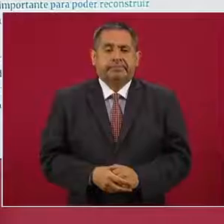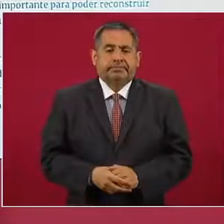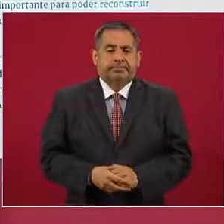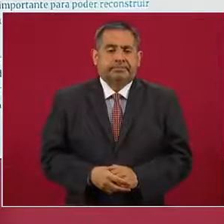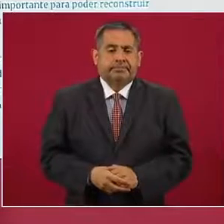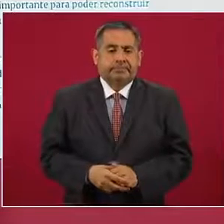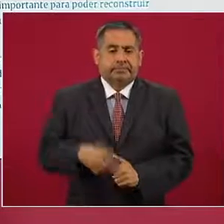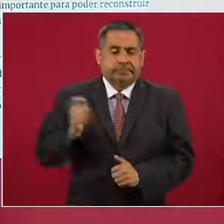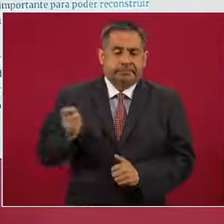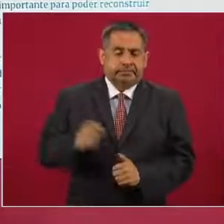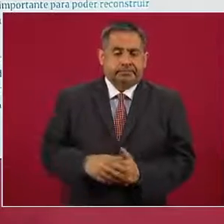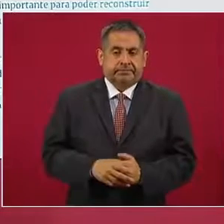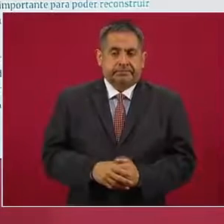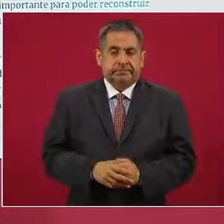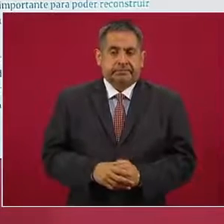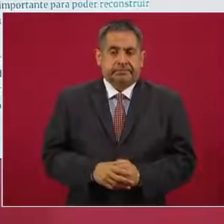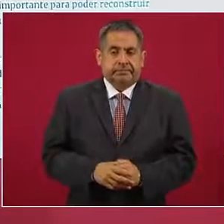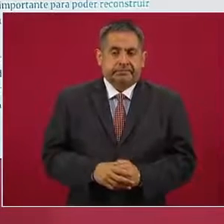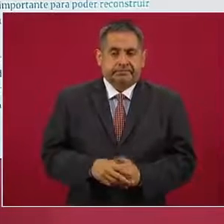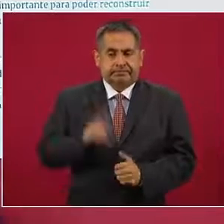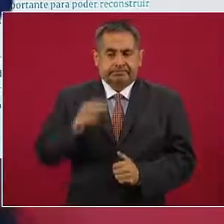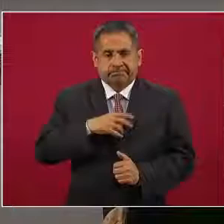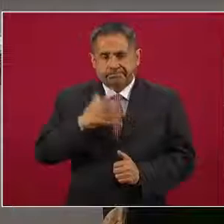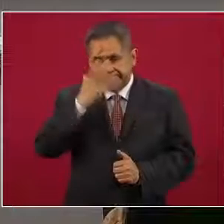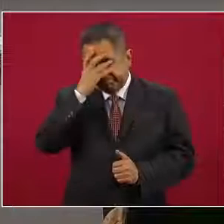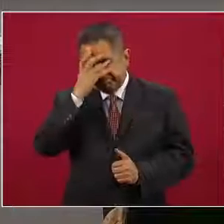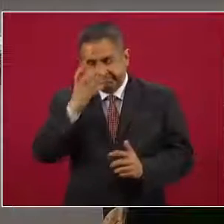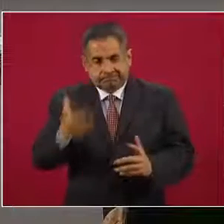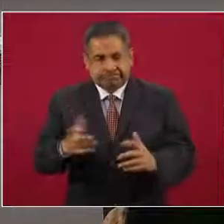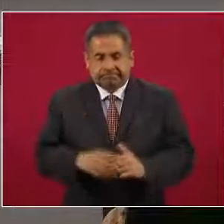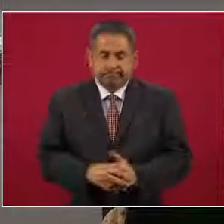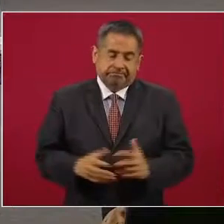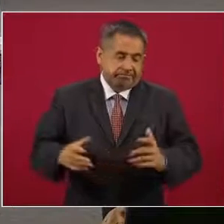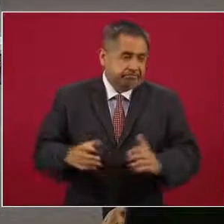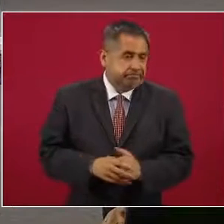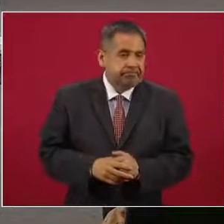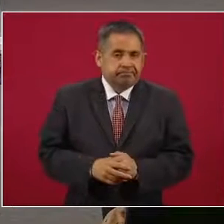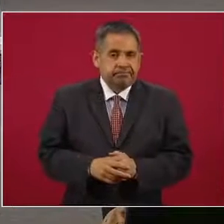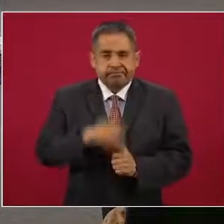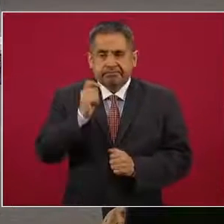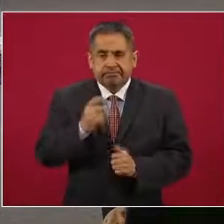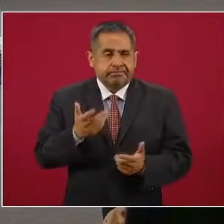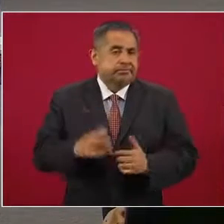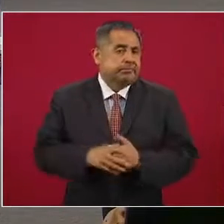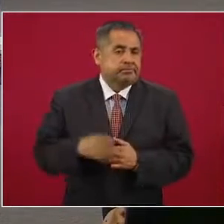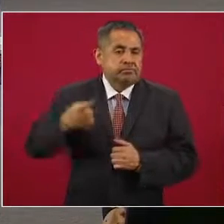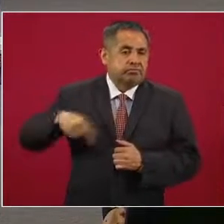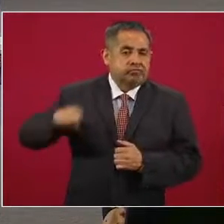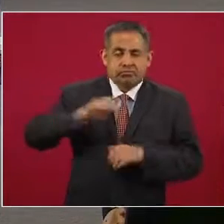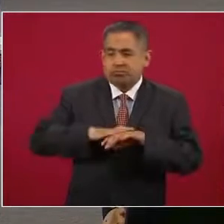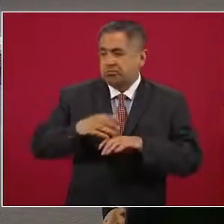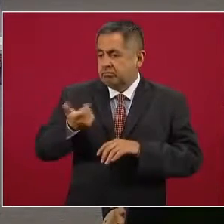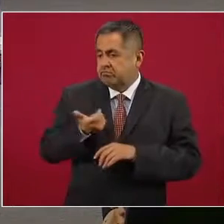Esto es una vergüenza, que estén más bajos los salarios en